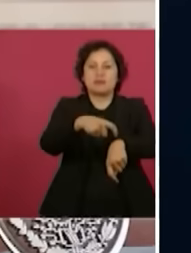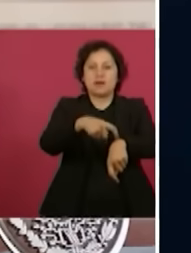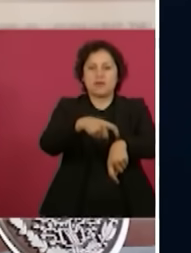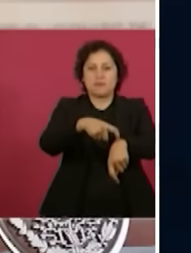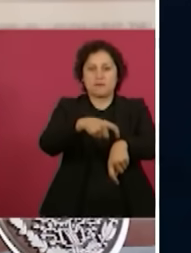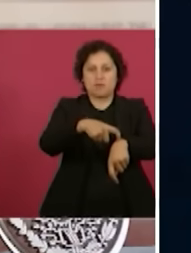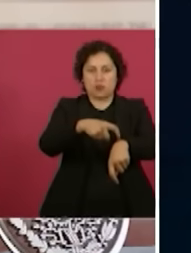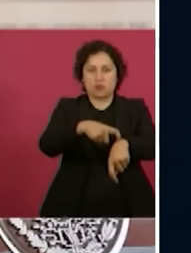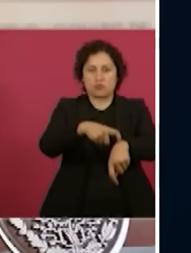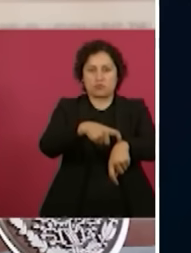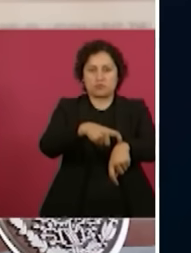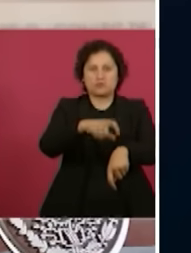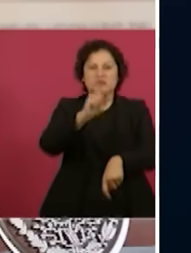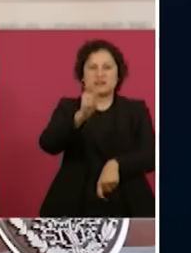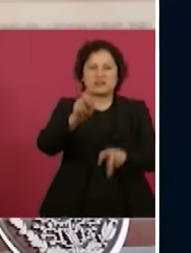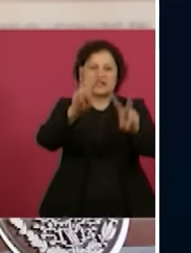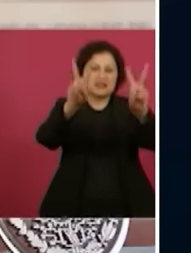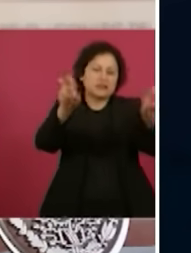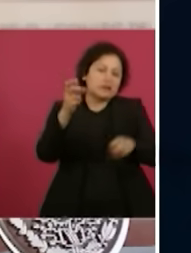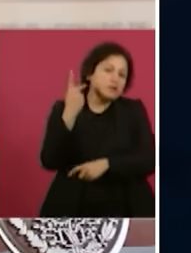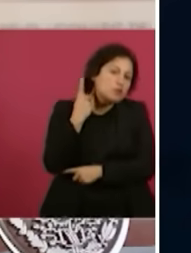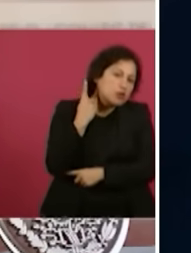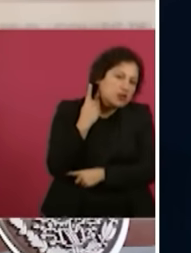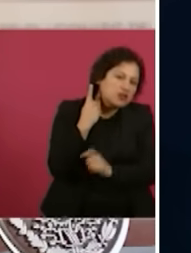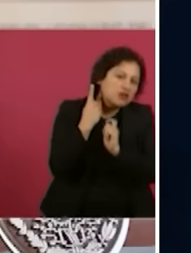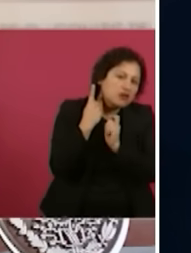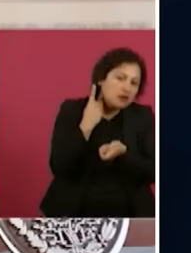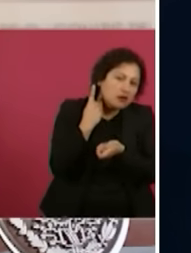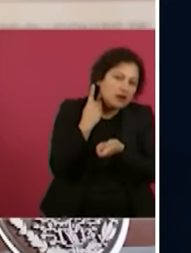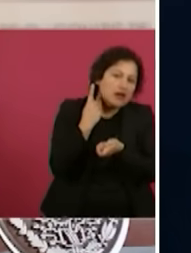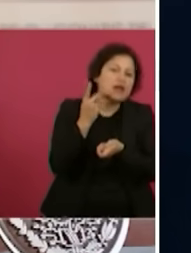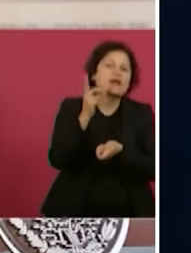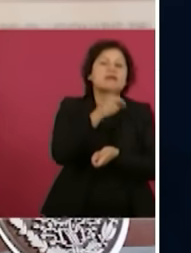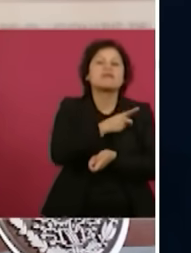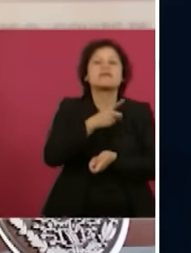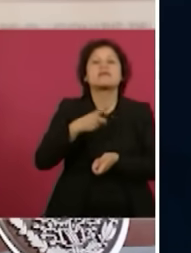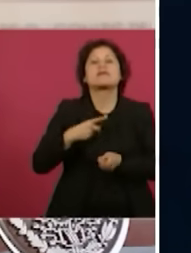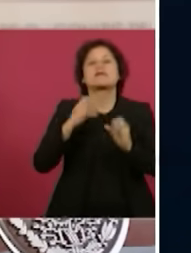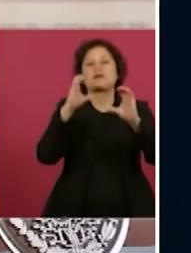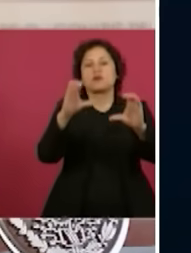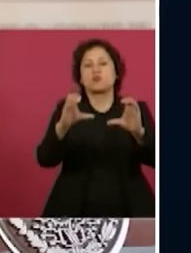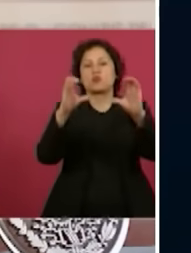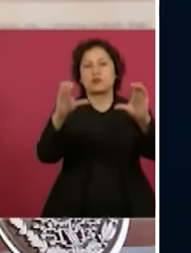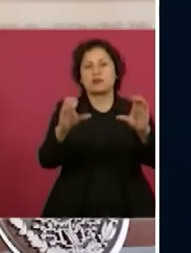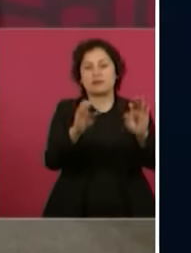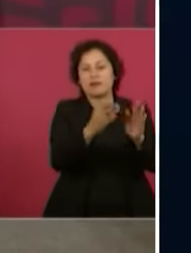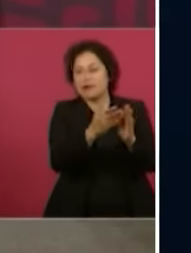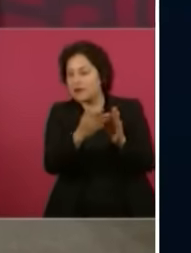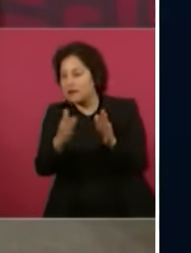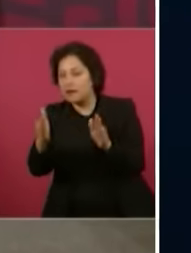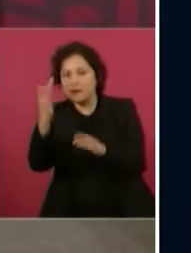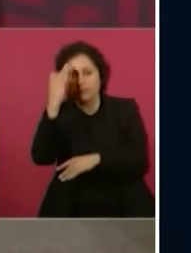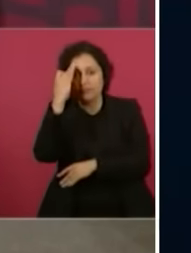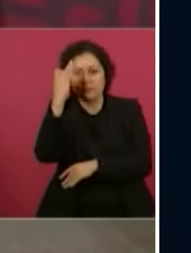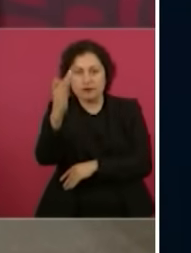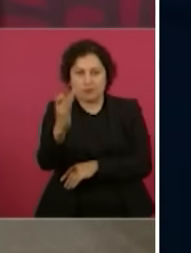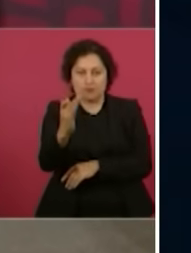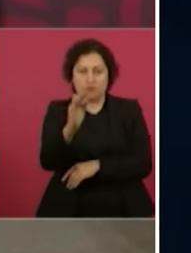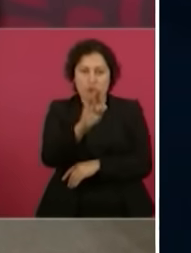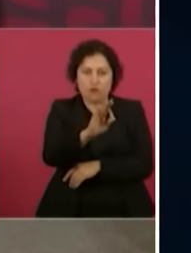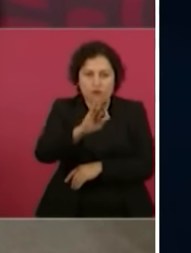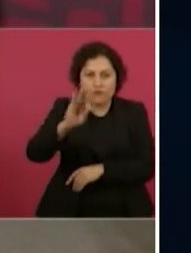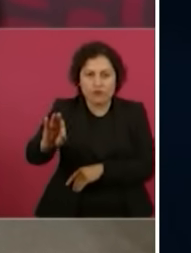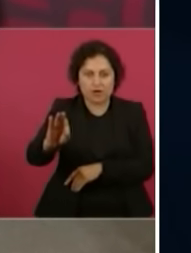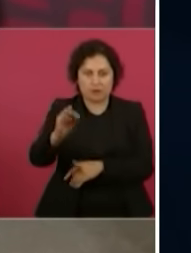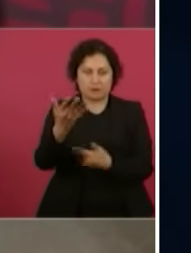veces sin embargo hoy aceptó sin decirlo que eso no va a ser posible cuando anunció y tú lo escuchaste